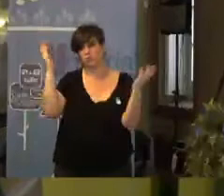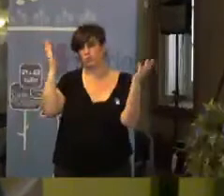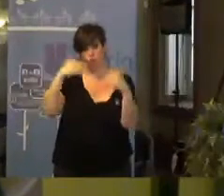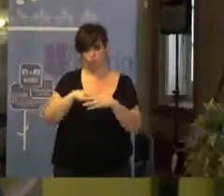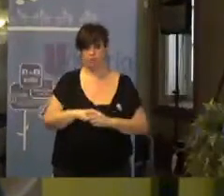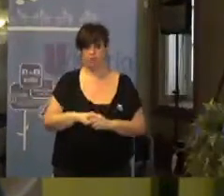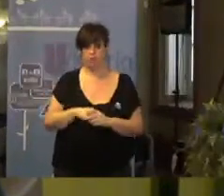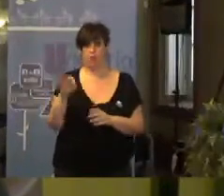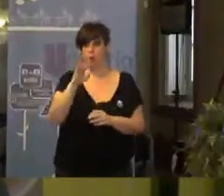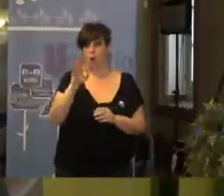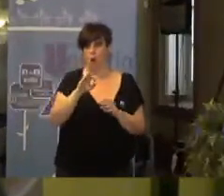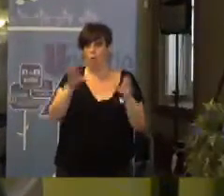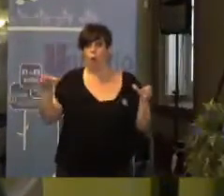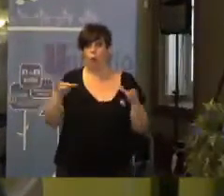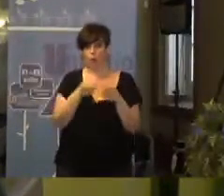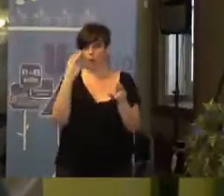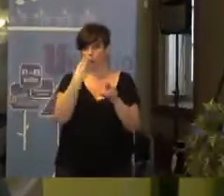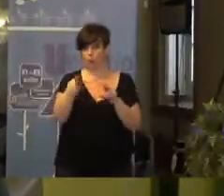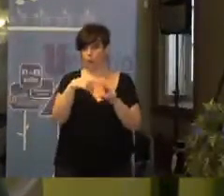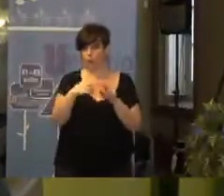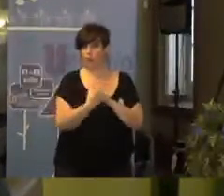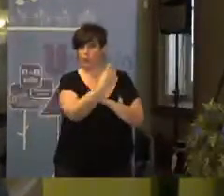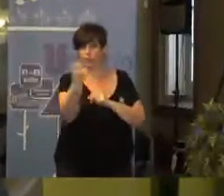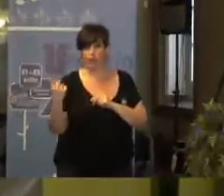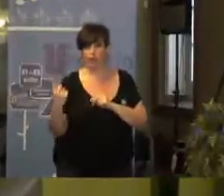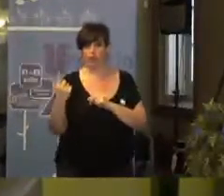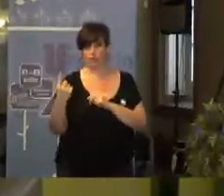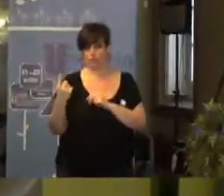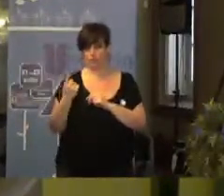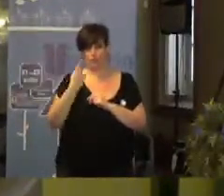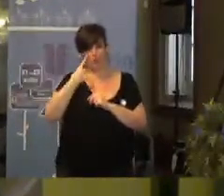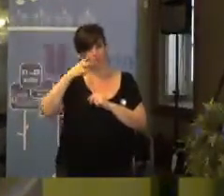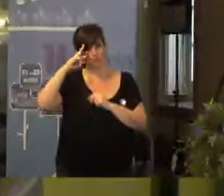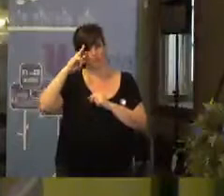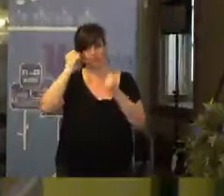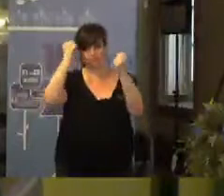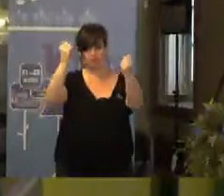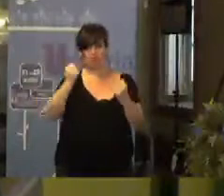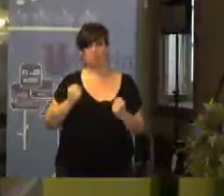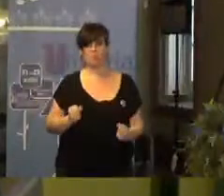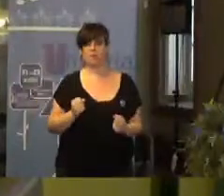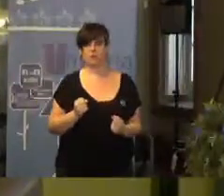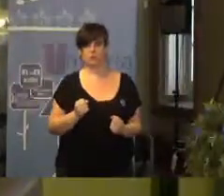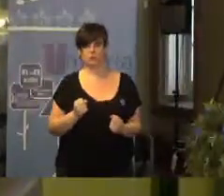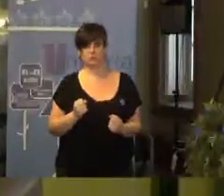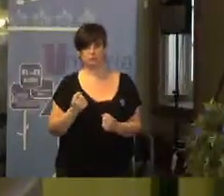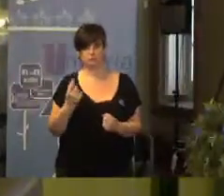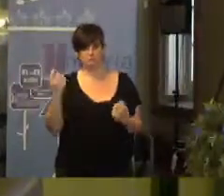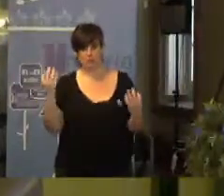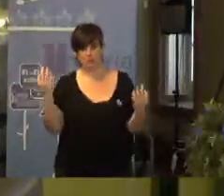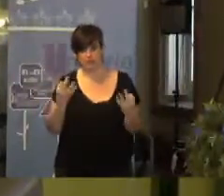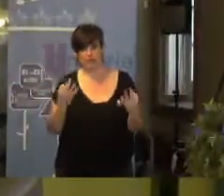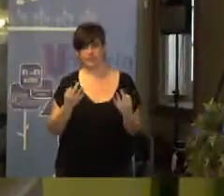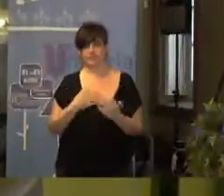dos partidos políticos en nestes temas, e non necesariamente políticos, expertas e expertos que podan facer unha achega